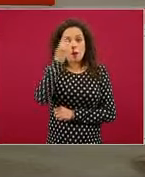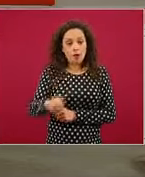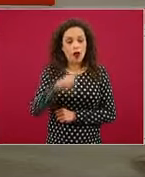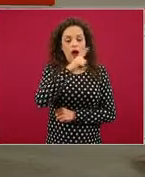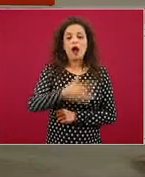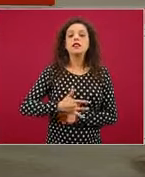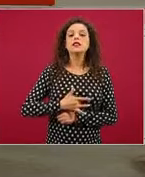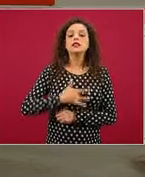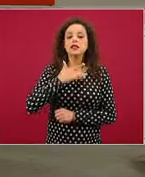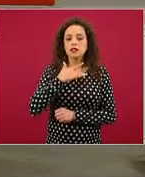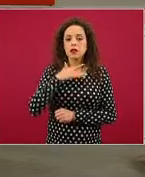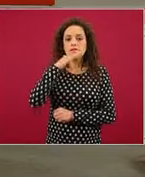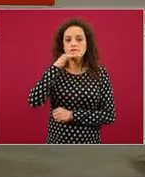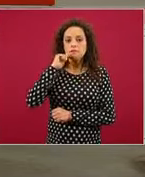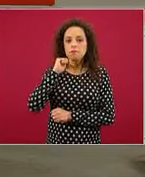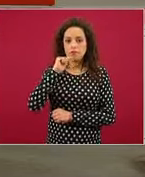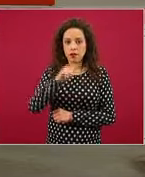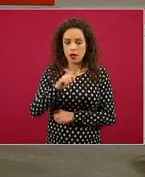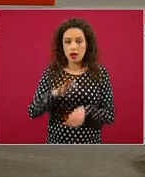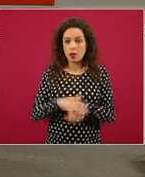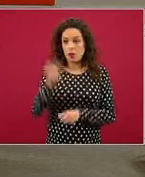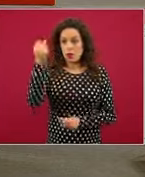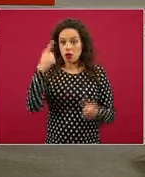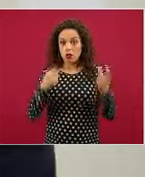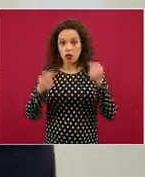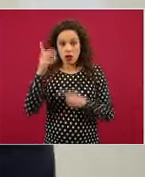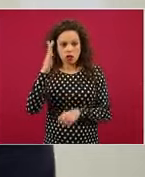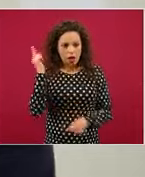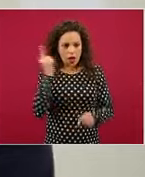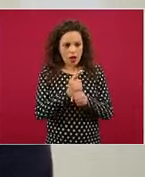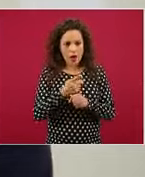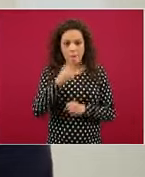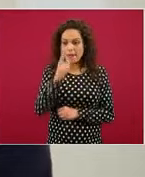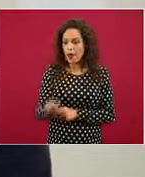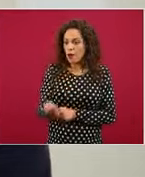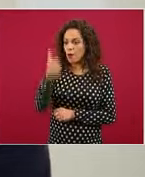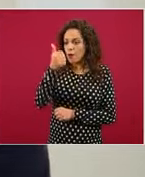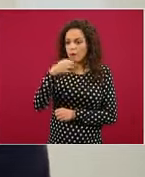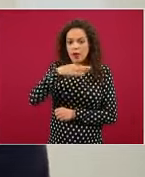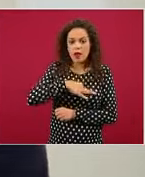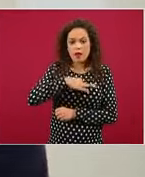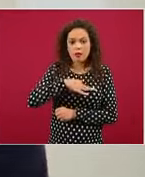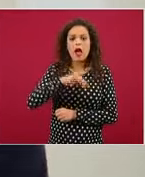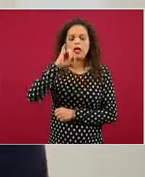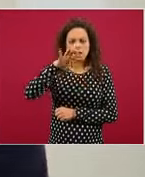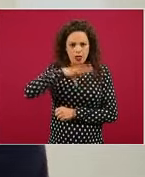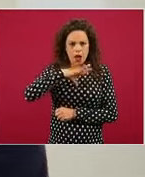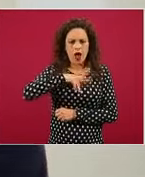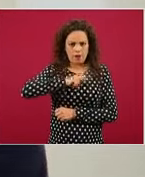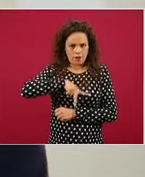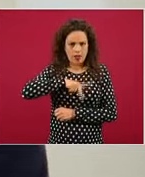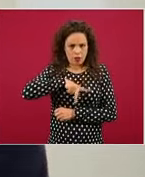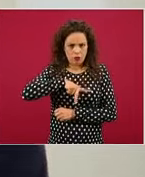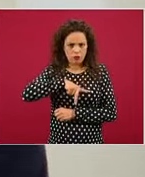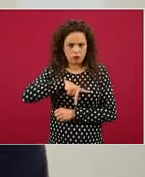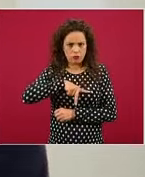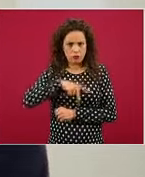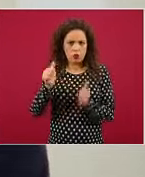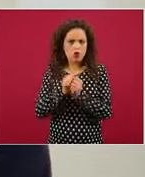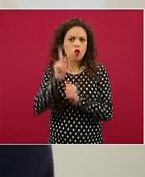porque hay casos que se han detectado, pero que la primera infección sí se confirmó la presencia del virus por